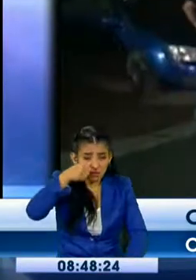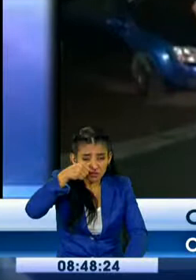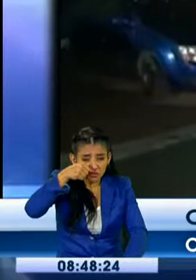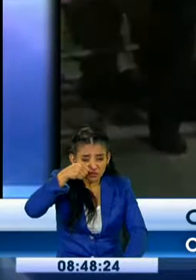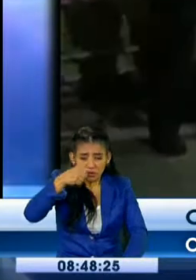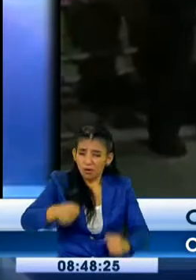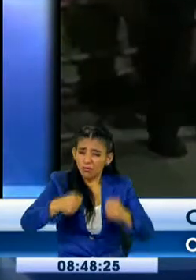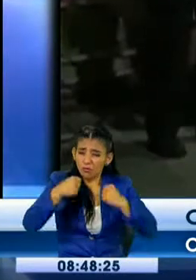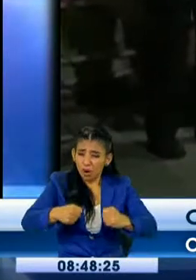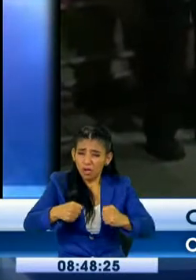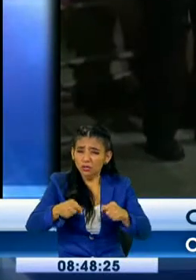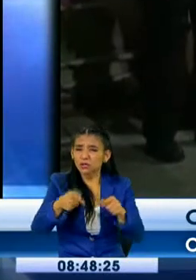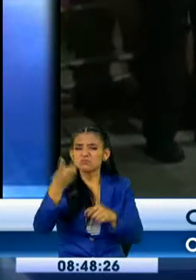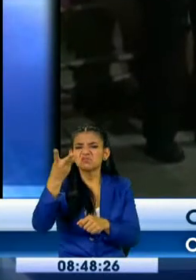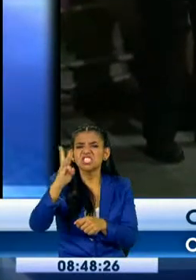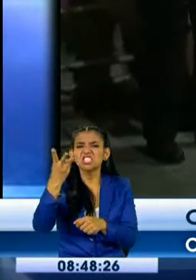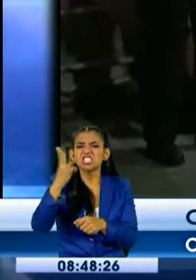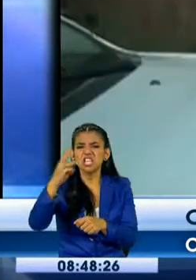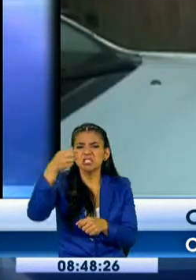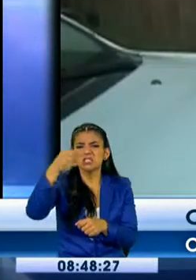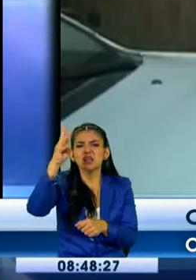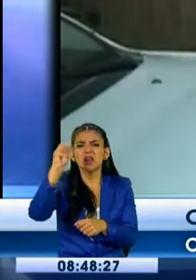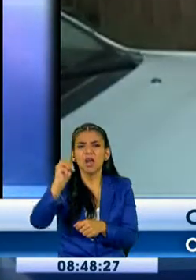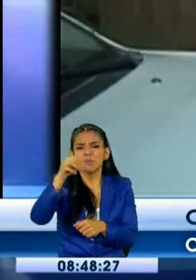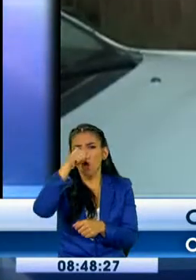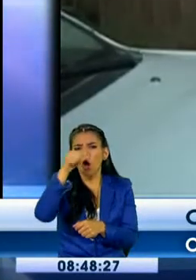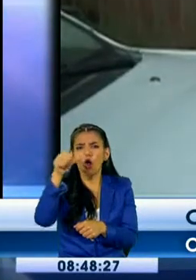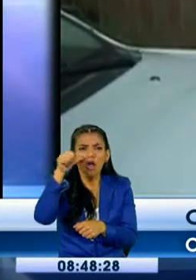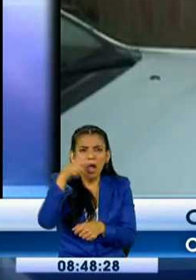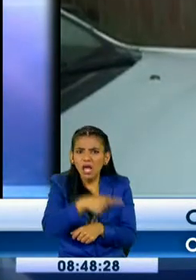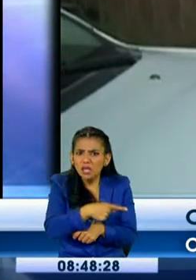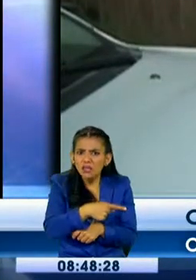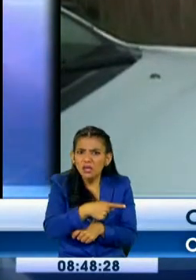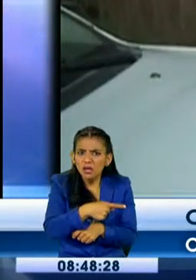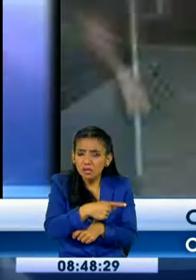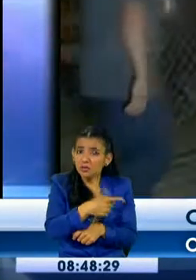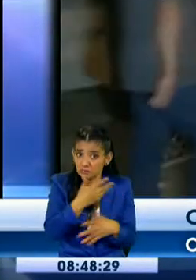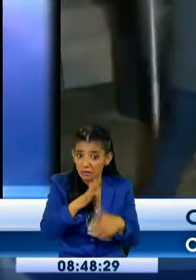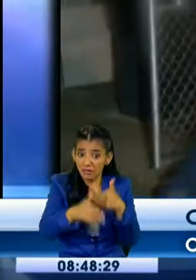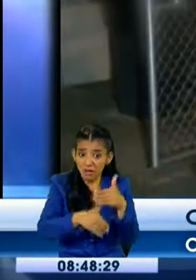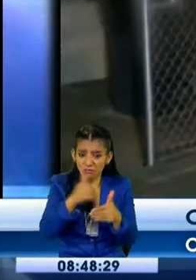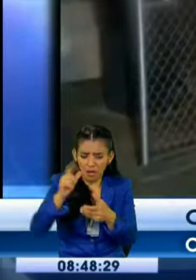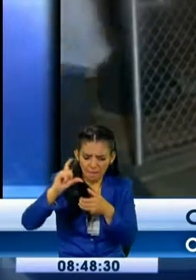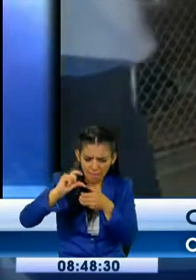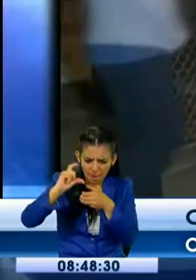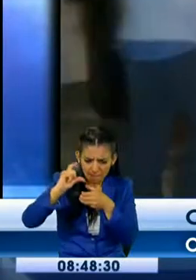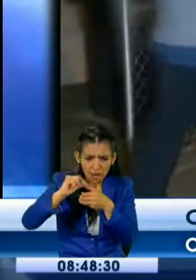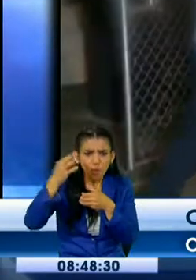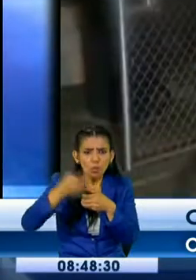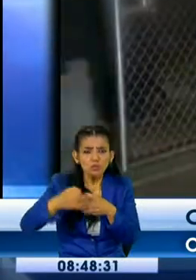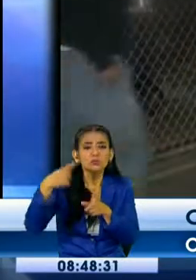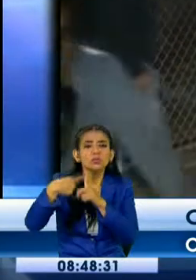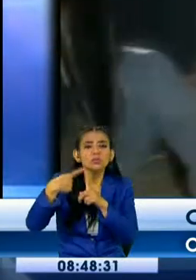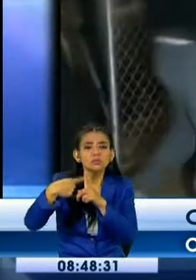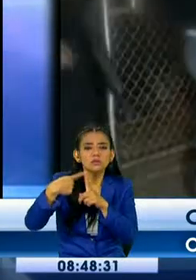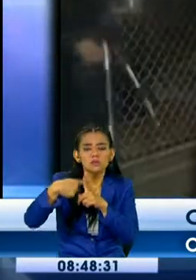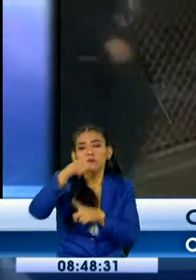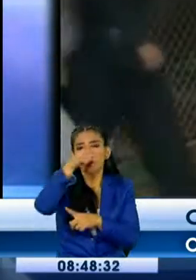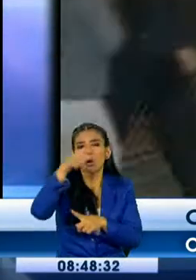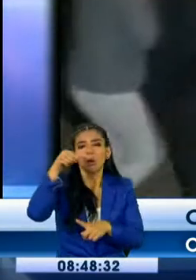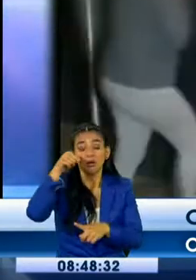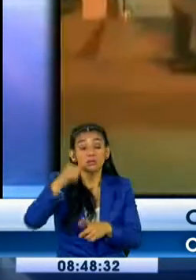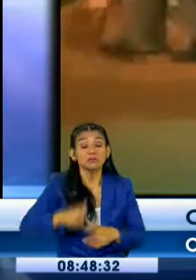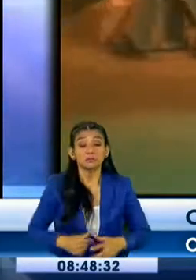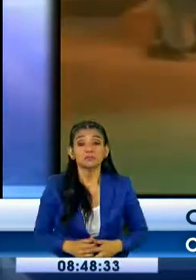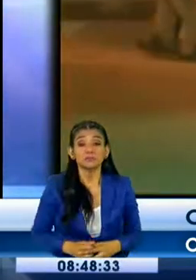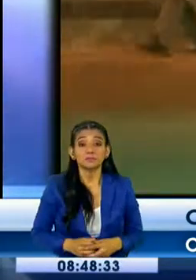el equivalente a 16 gramos de cocaína, porque dio positivo para este tipo de sustancia estupefaciente. Y